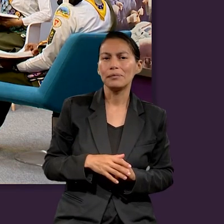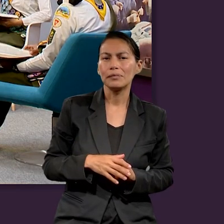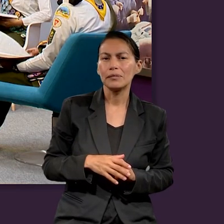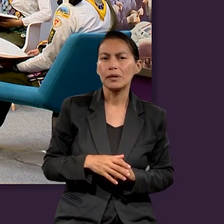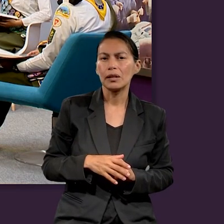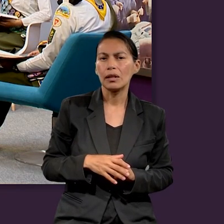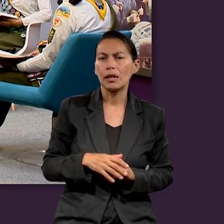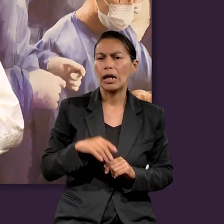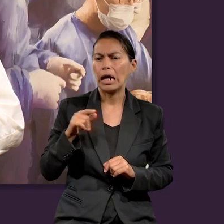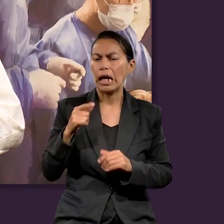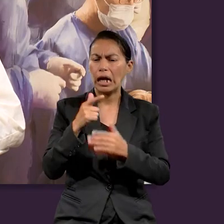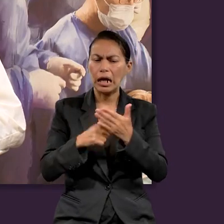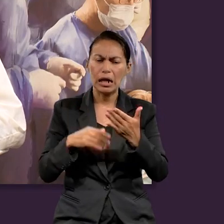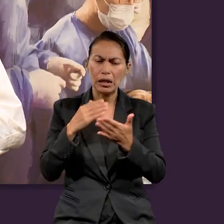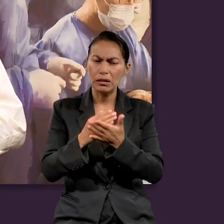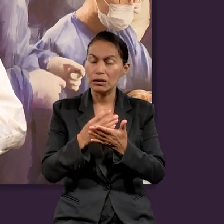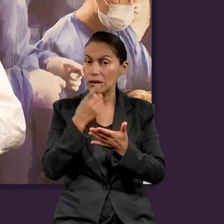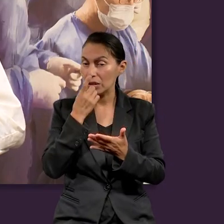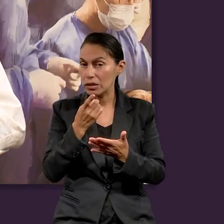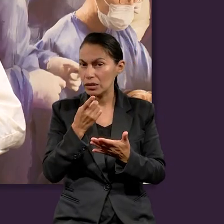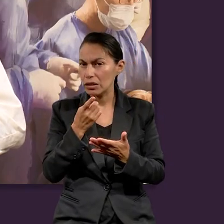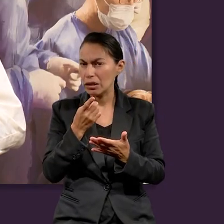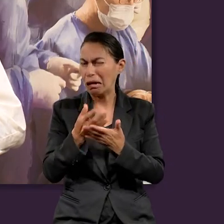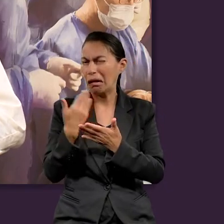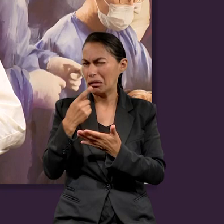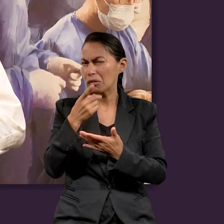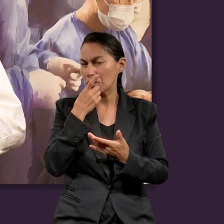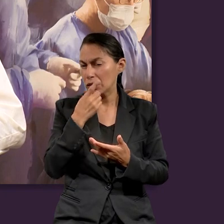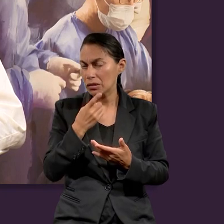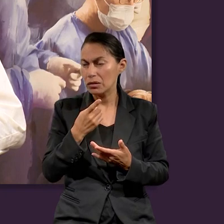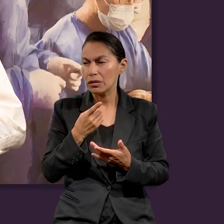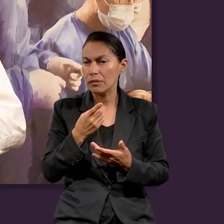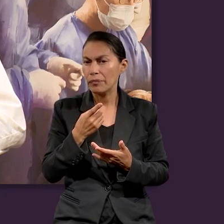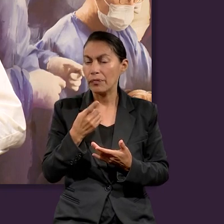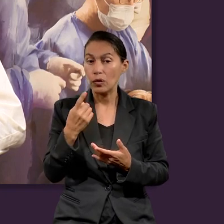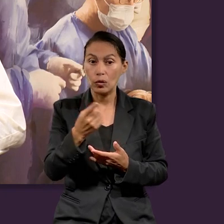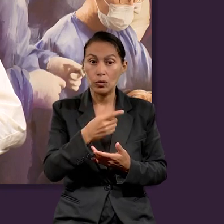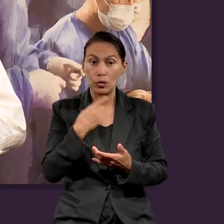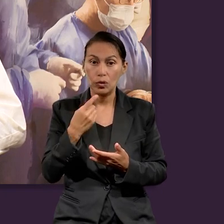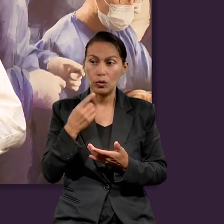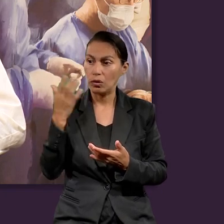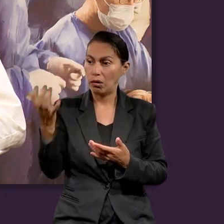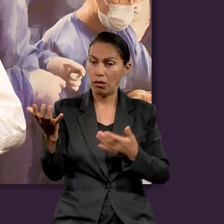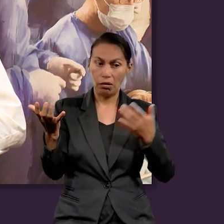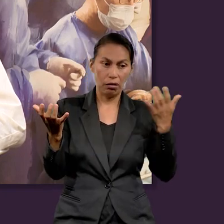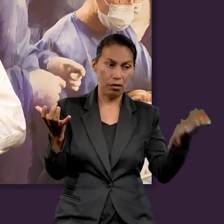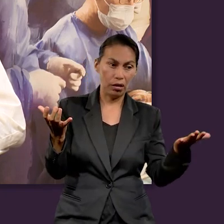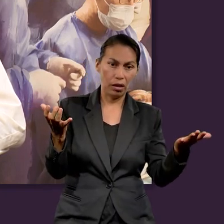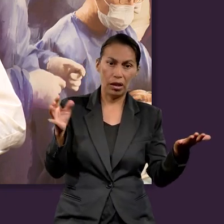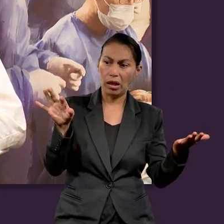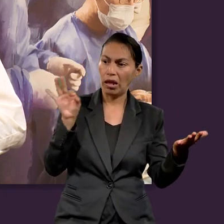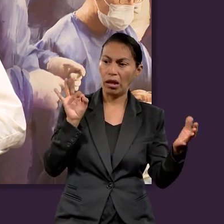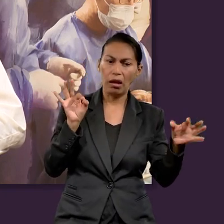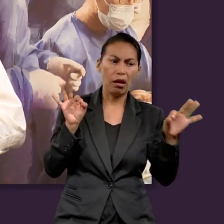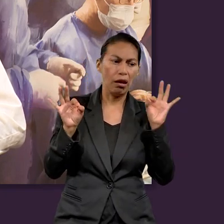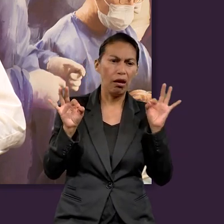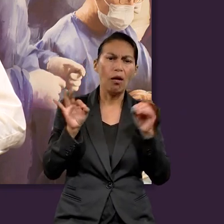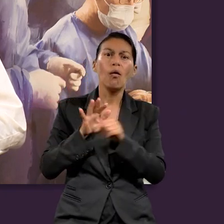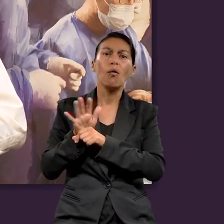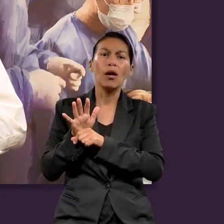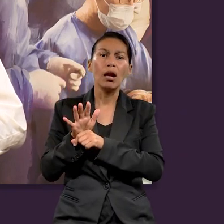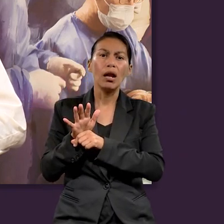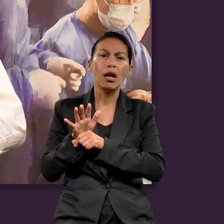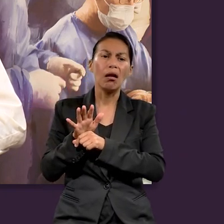en base a esto Ah bueno Igual me llamó mucho la una parte de la elección donde como tú mencionas nos dice que debemos de elegir